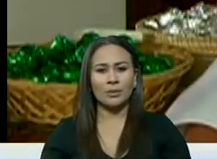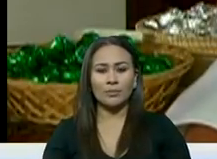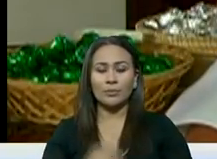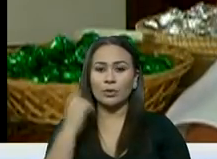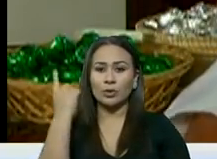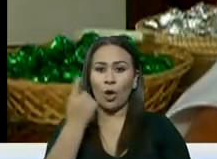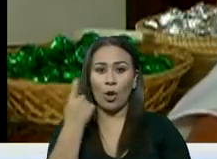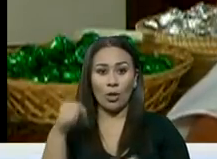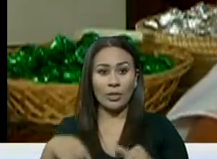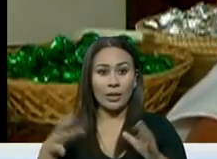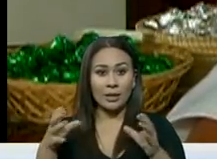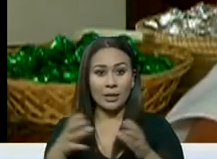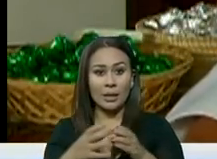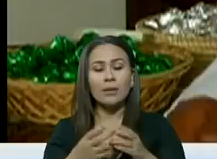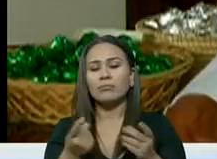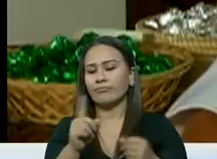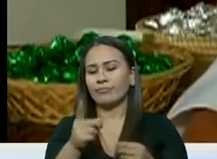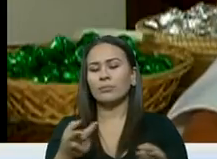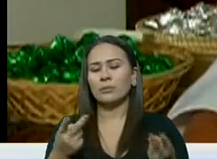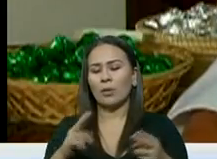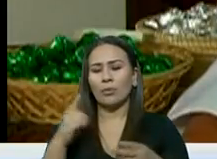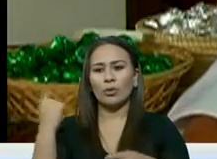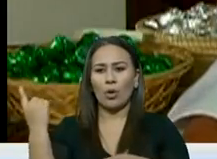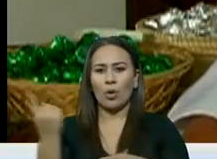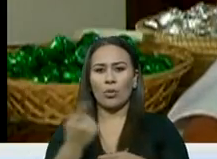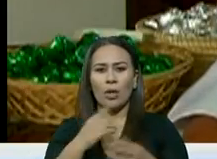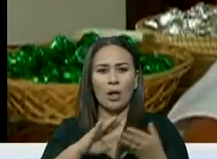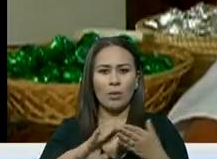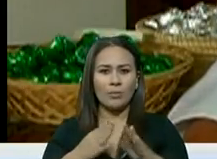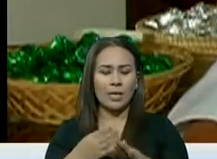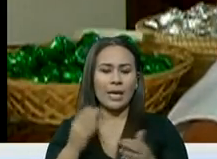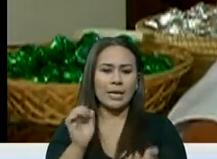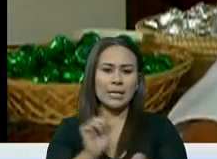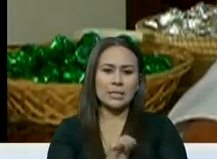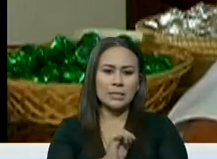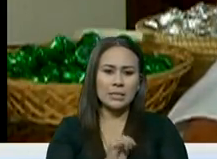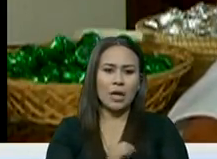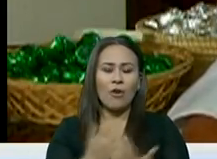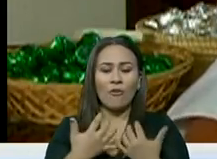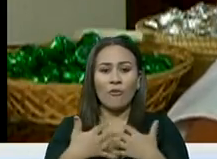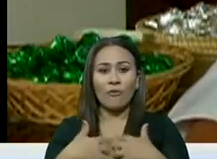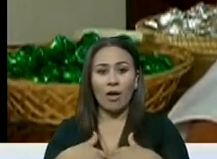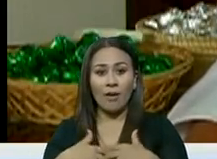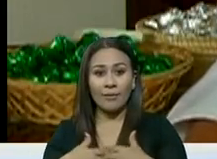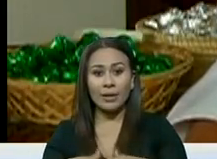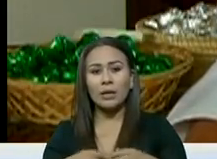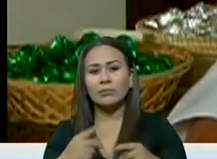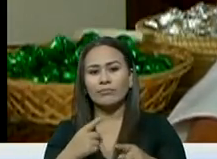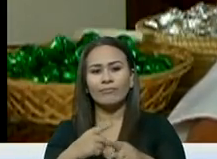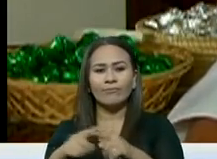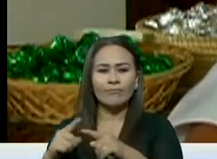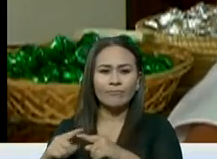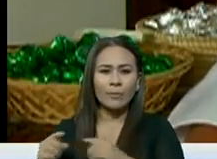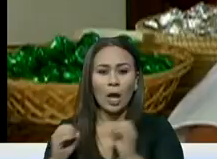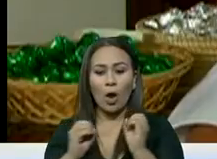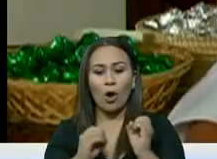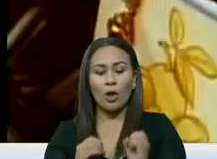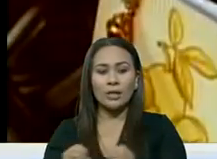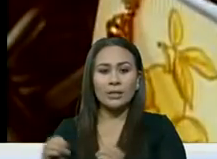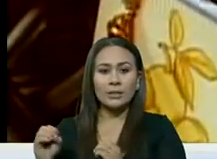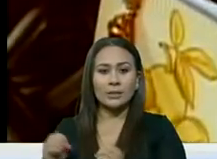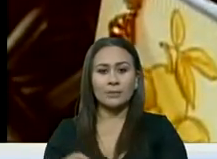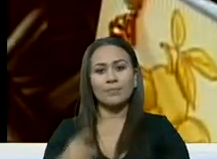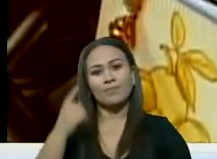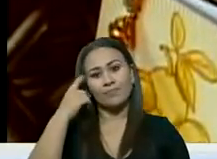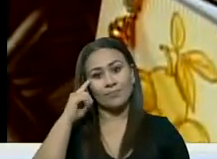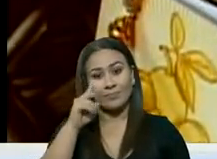casco parroquial, también de las comunidades en donde hay queseras, hay fábricas de turrones y otras organizaciones también que